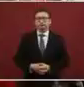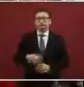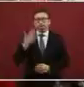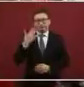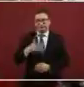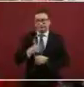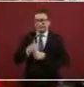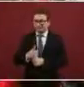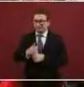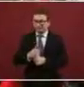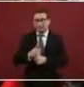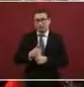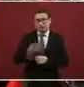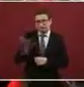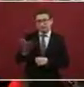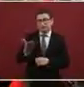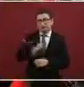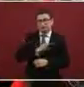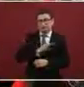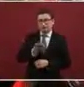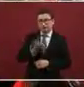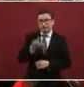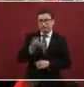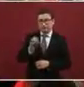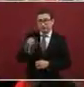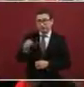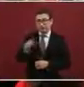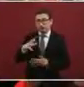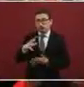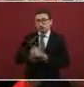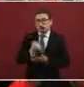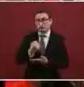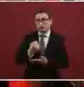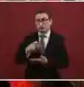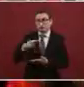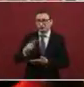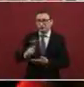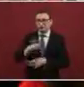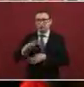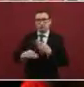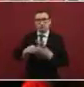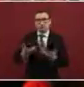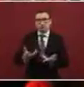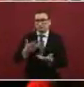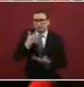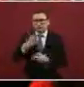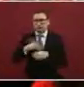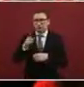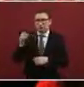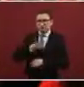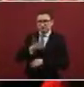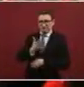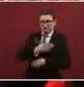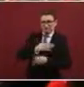y todos los exiliados ganasteis, con 40 años de retraso, pero ganasteis, porque conseguisteis devolver la luz a España,